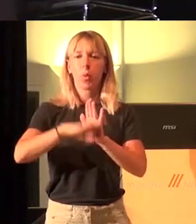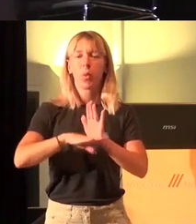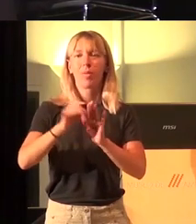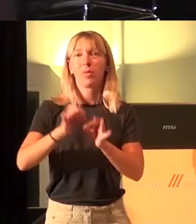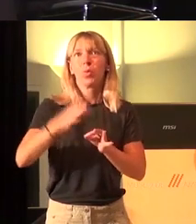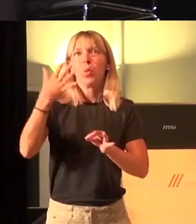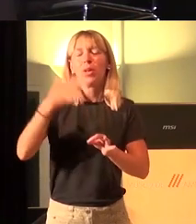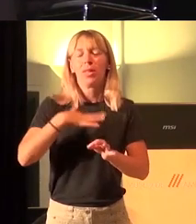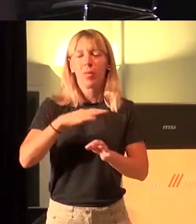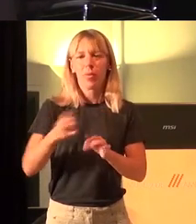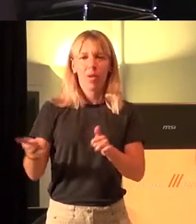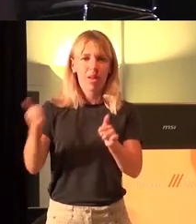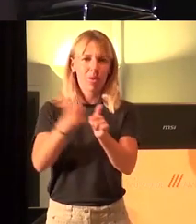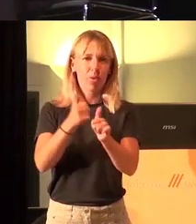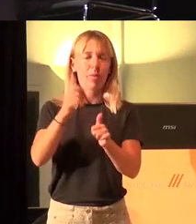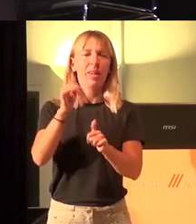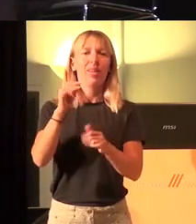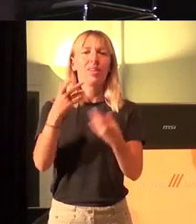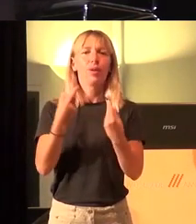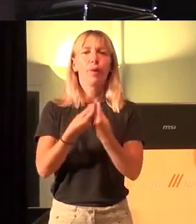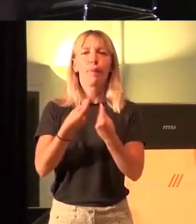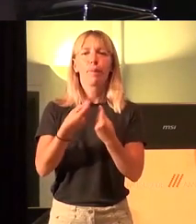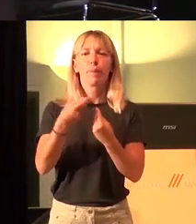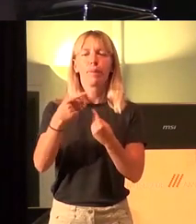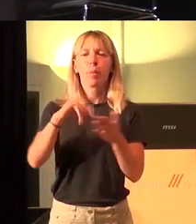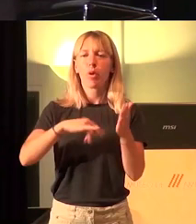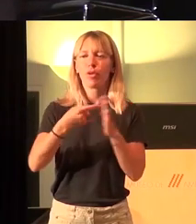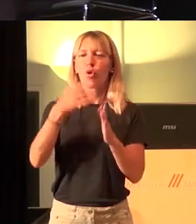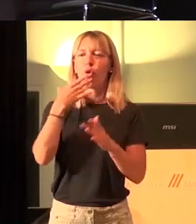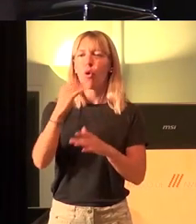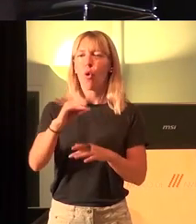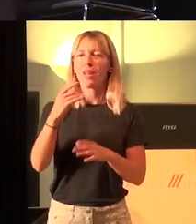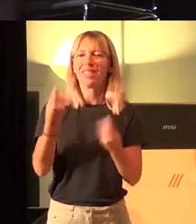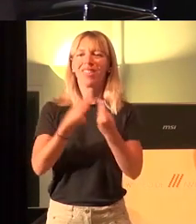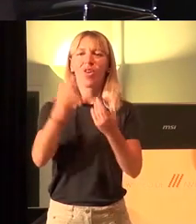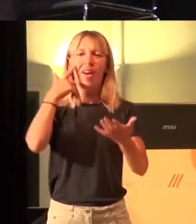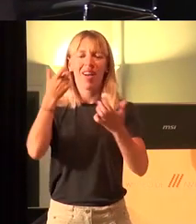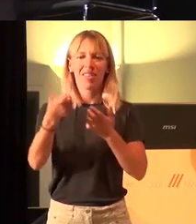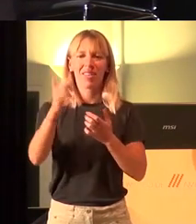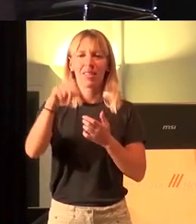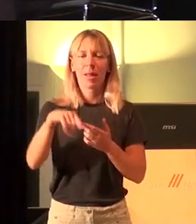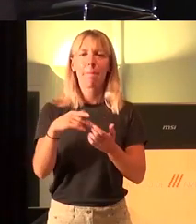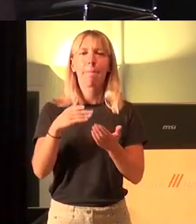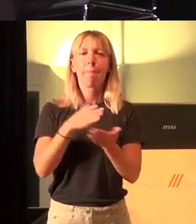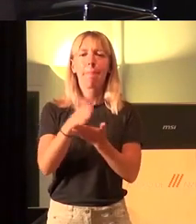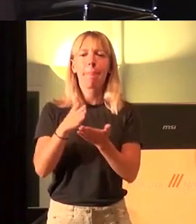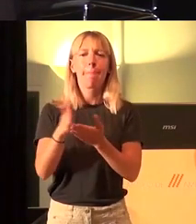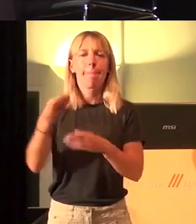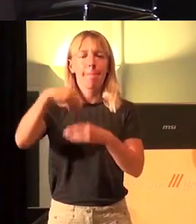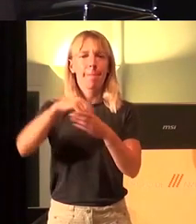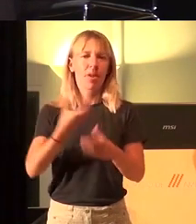la suerte de poderles acompañar a través del proyecto de Jóvenes con Arte, que pertenece al programa ASPA del Ayuntamiento de